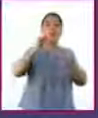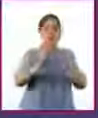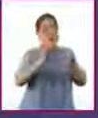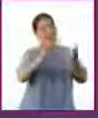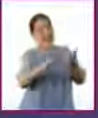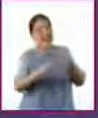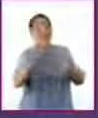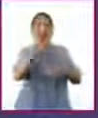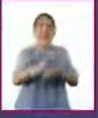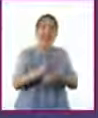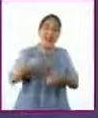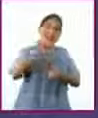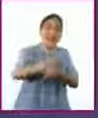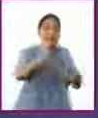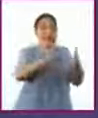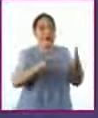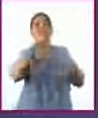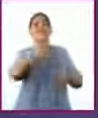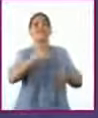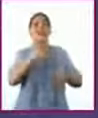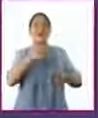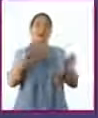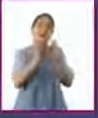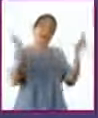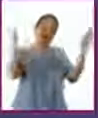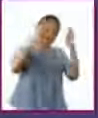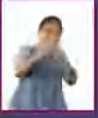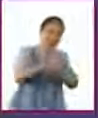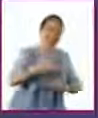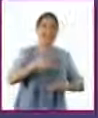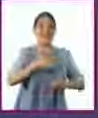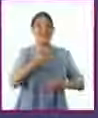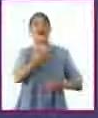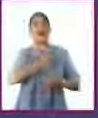algo entretenido y que los ayudará a realizar mejor sus